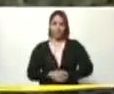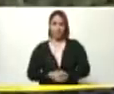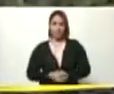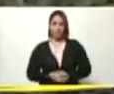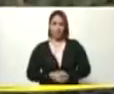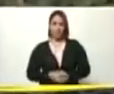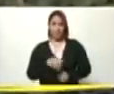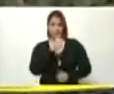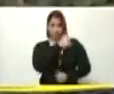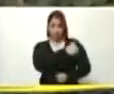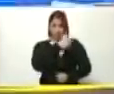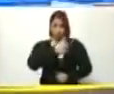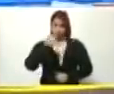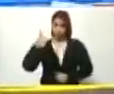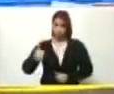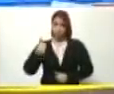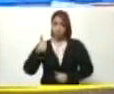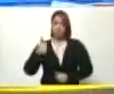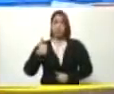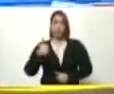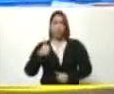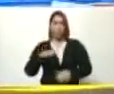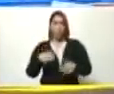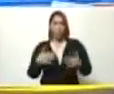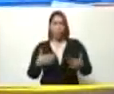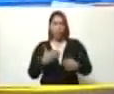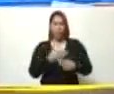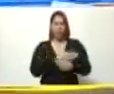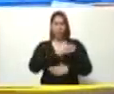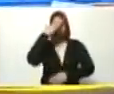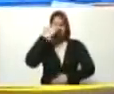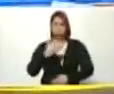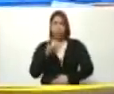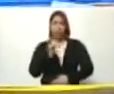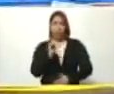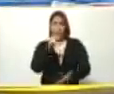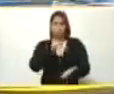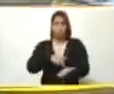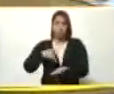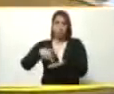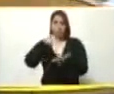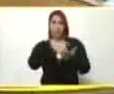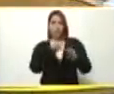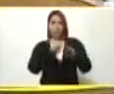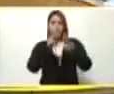Cada uno de ustedes desde cadete ha estado en una mesa electoral.